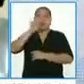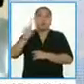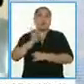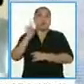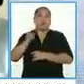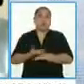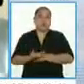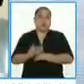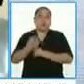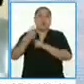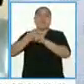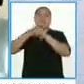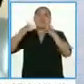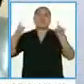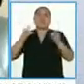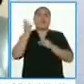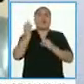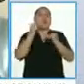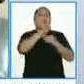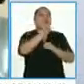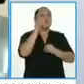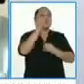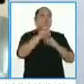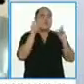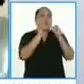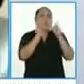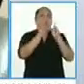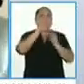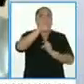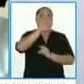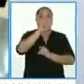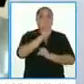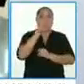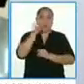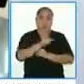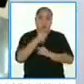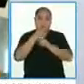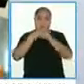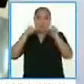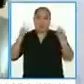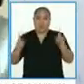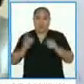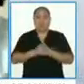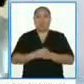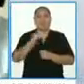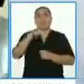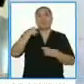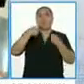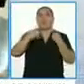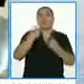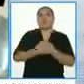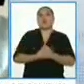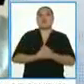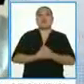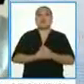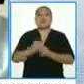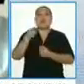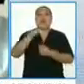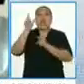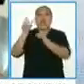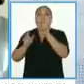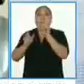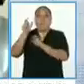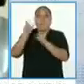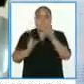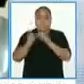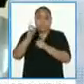medida que se están ocupando las camas UCI. Hay una serie de factores, uno de estos es de lo que comentaba el ministro Macetti, que las